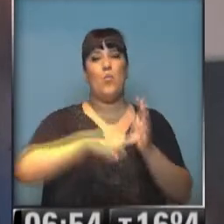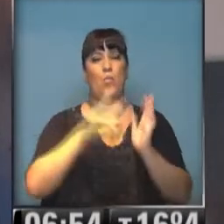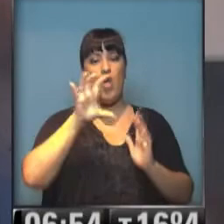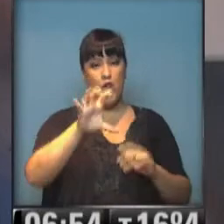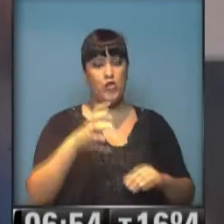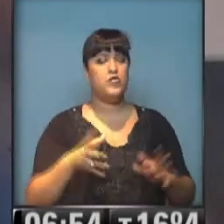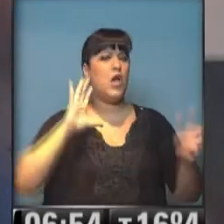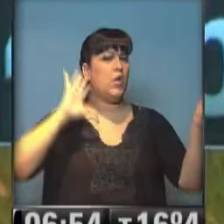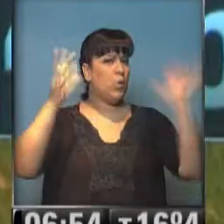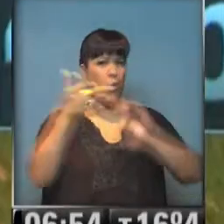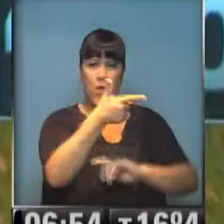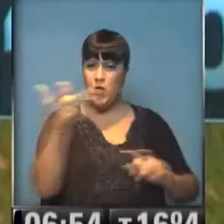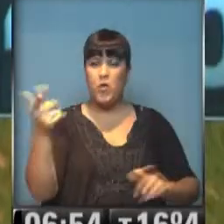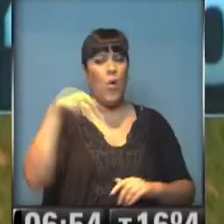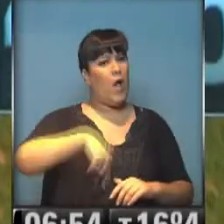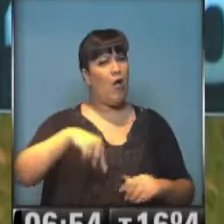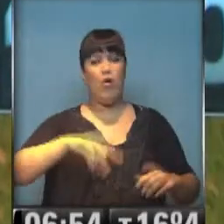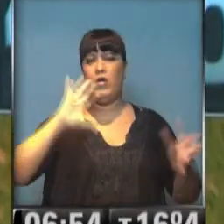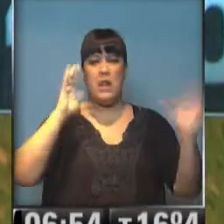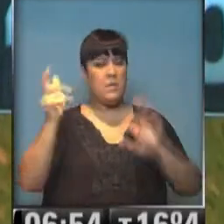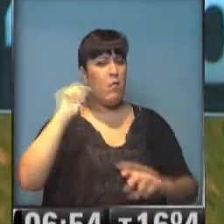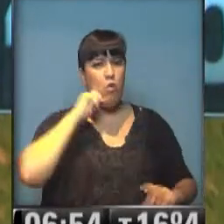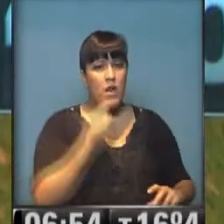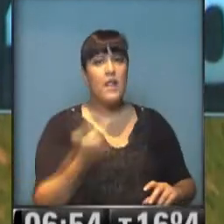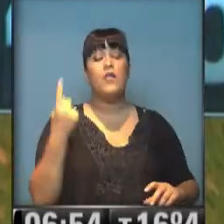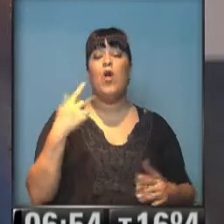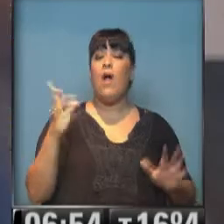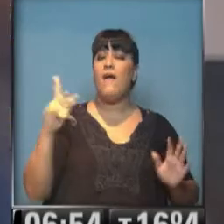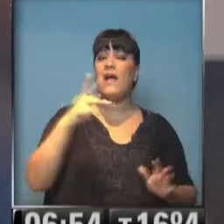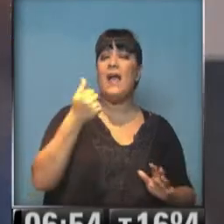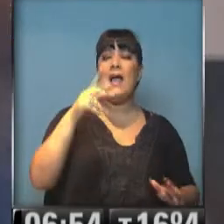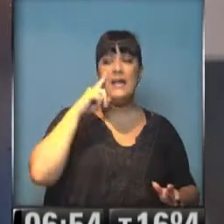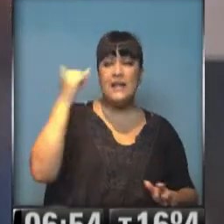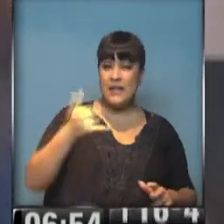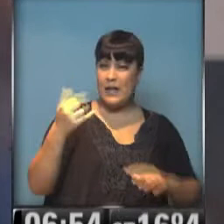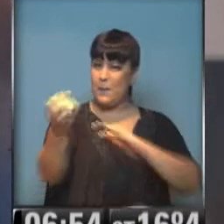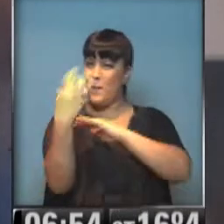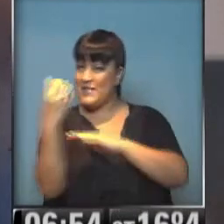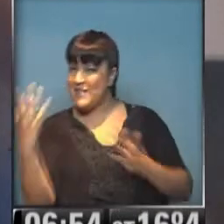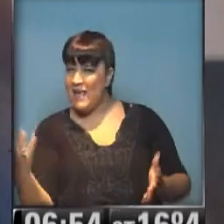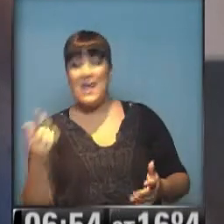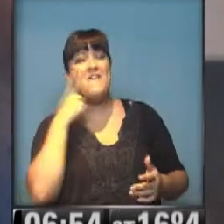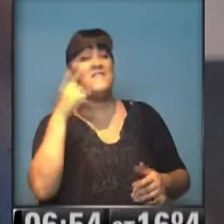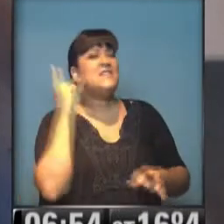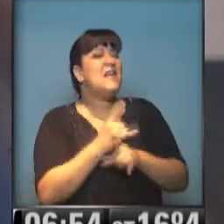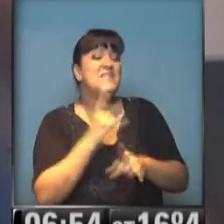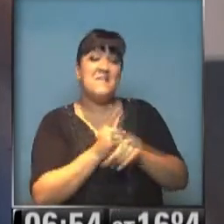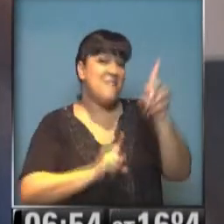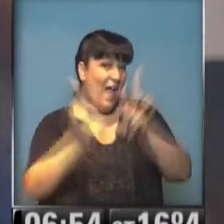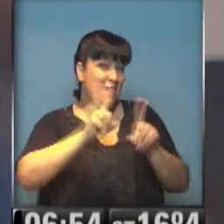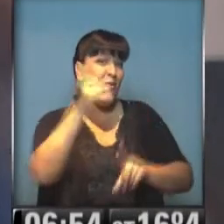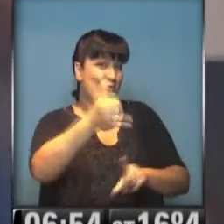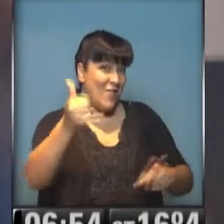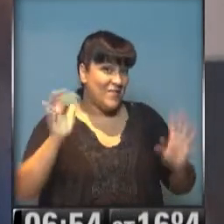¿eh? Despejado, clima agradable. Y quizás, a ver, Cari, ¿tendremos algún mensajito? Viste que siempre algunos hay.